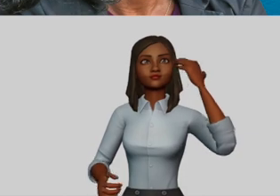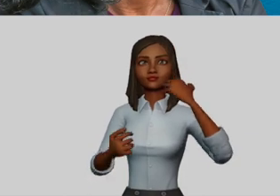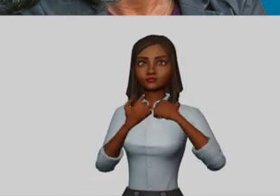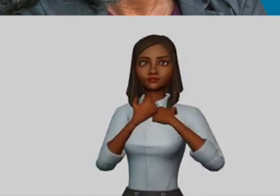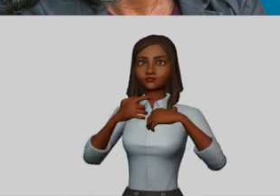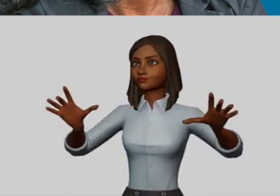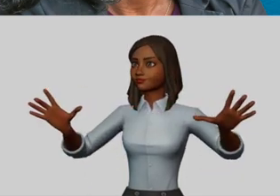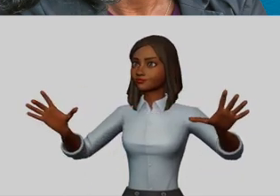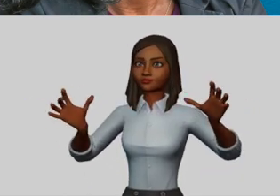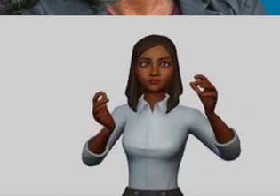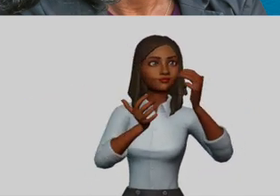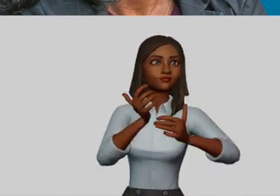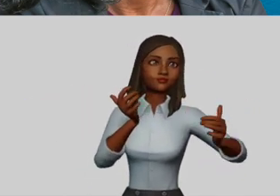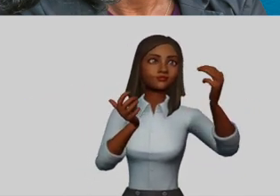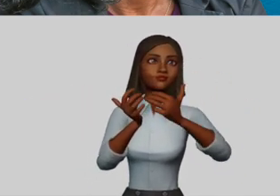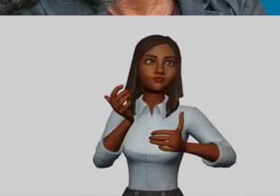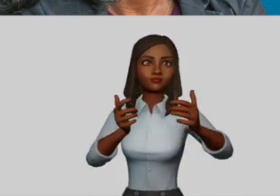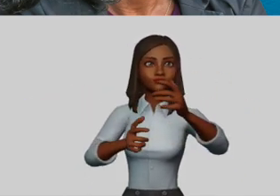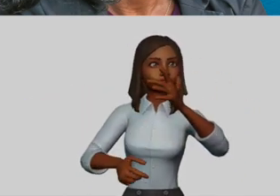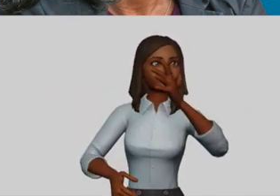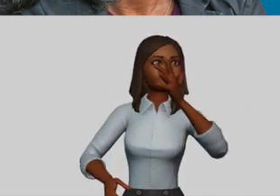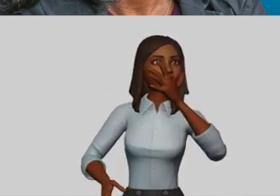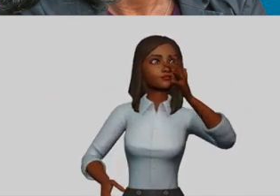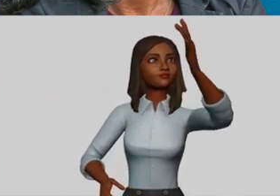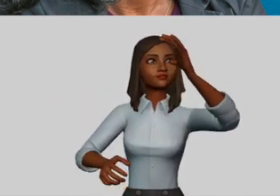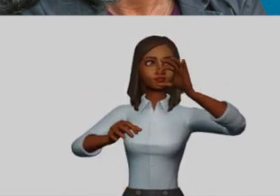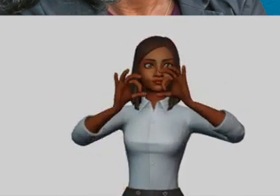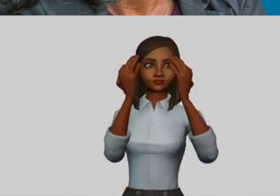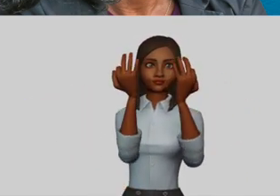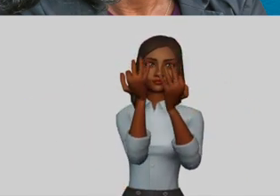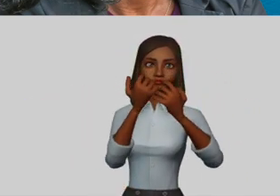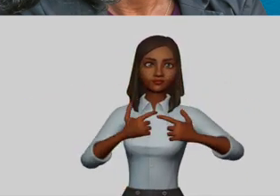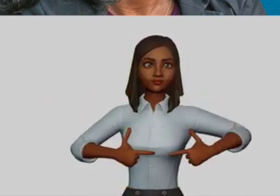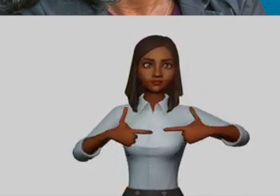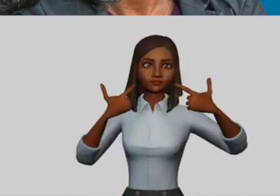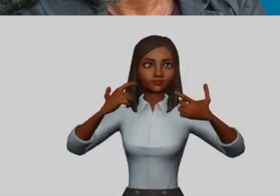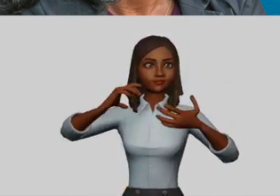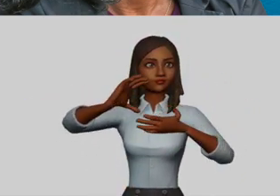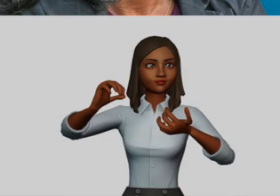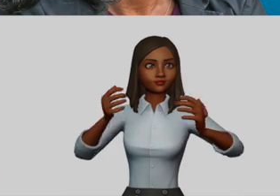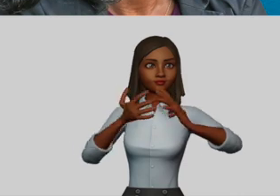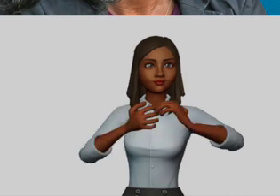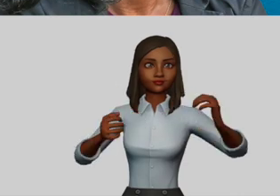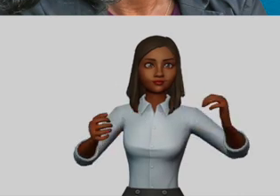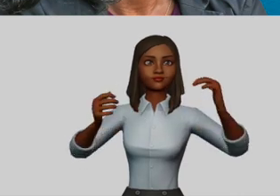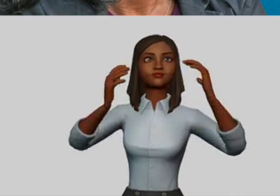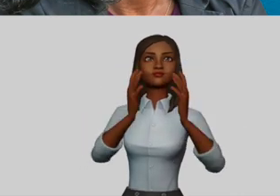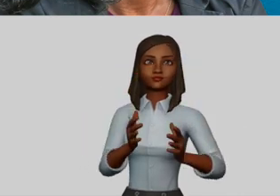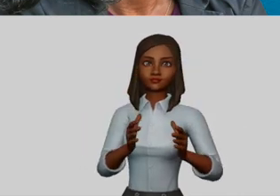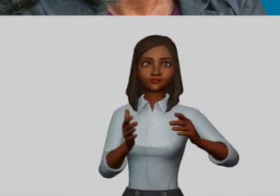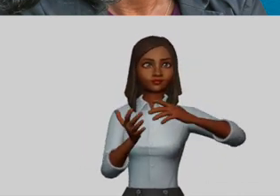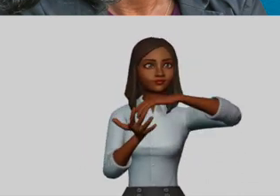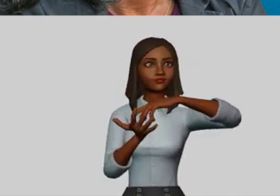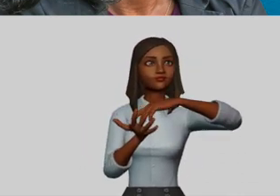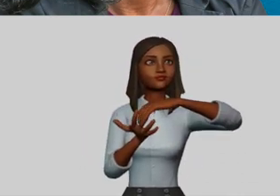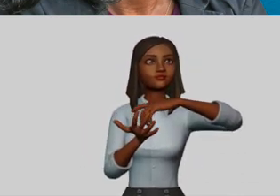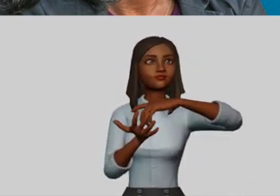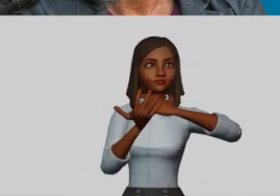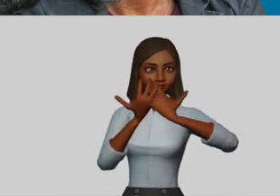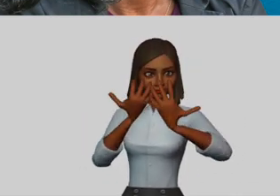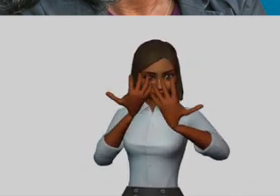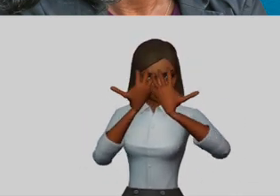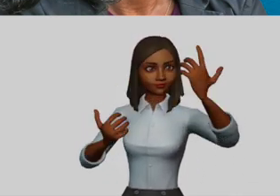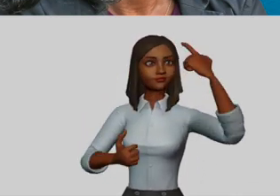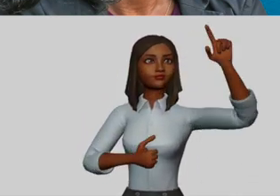ni sé cómo explicarlo, porque fue de verdad cuando entré a la universidad, ¿tú uh-huh. me entiendes? Yo he estado soñando mi vida entera